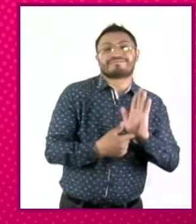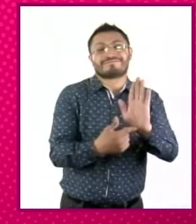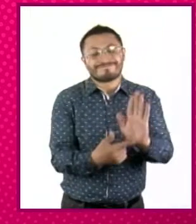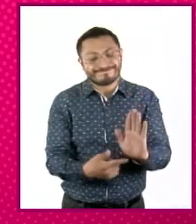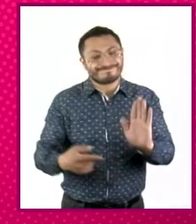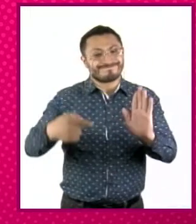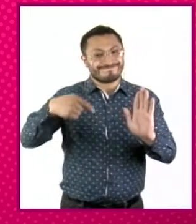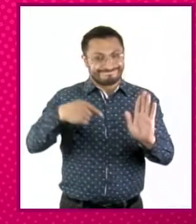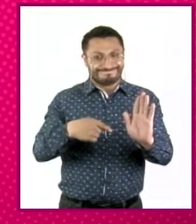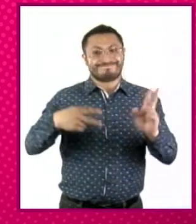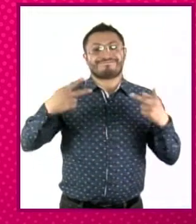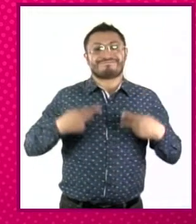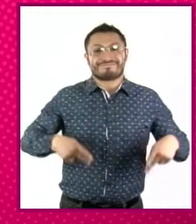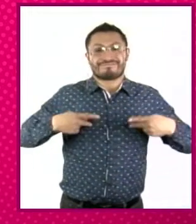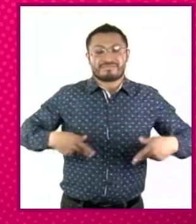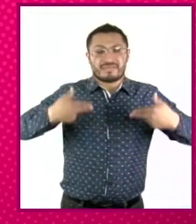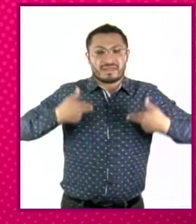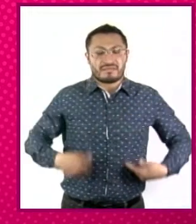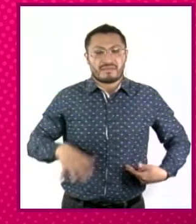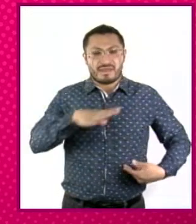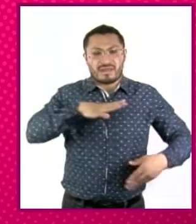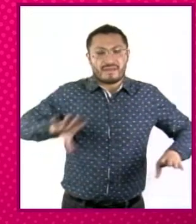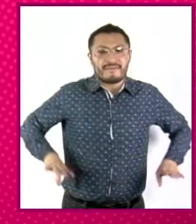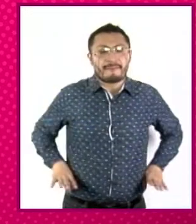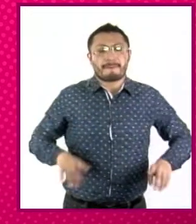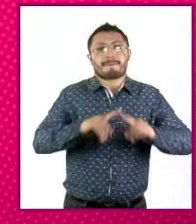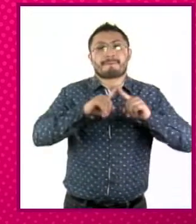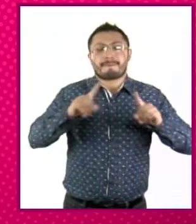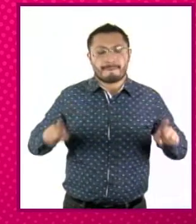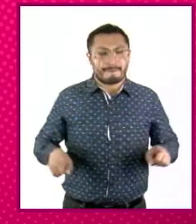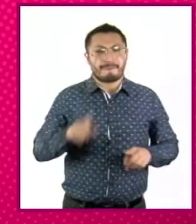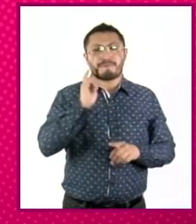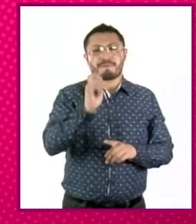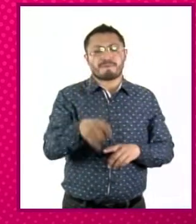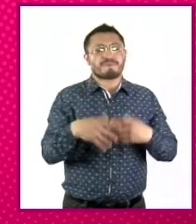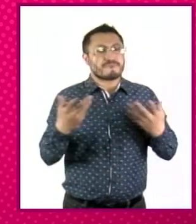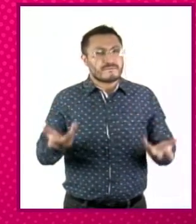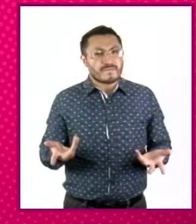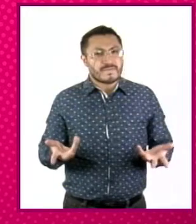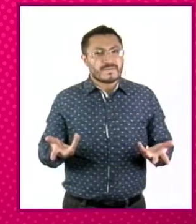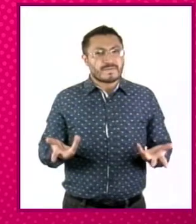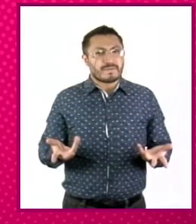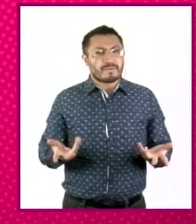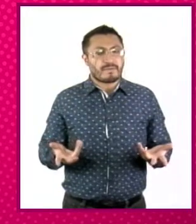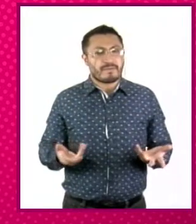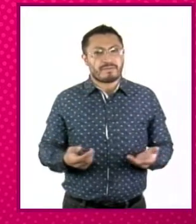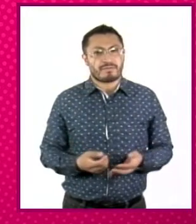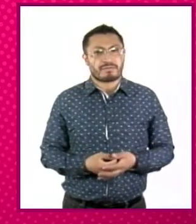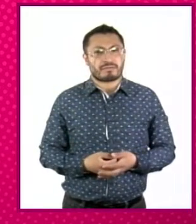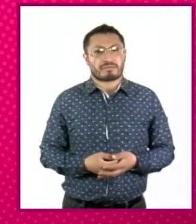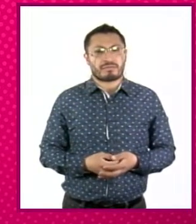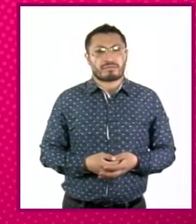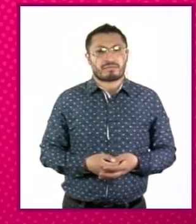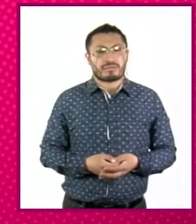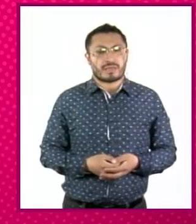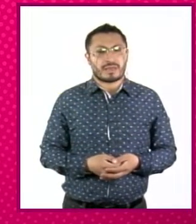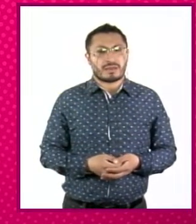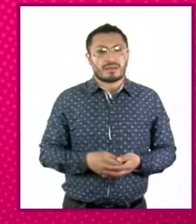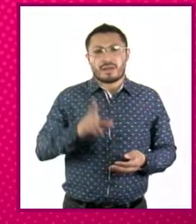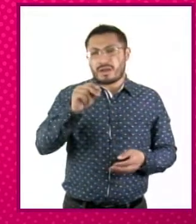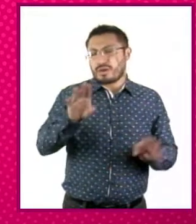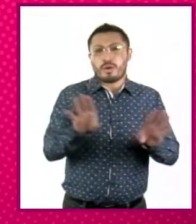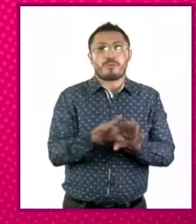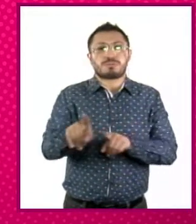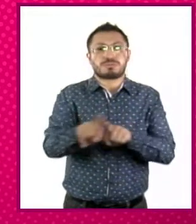humanos adquieren una característica distinta, que es no necesariamente un